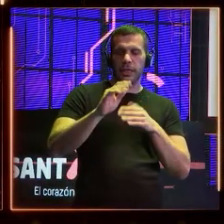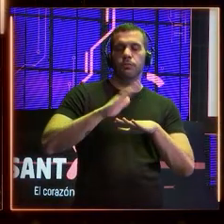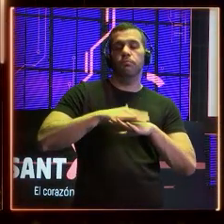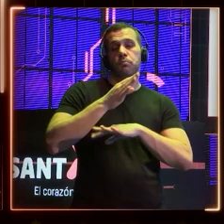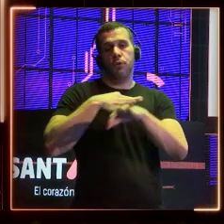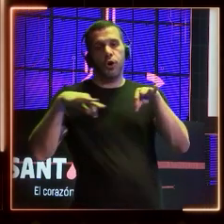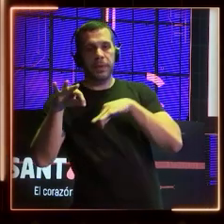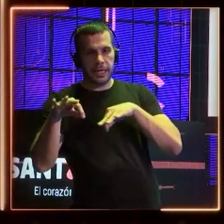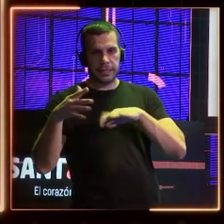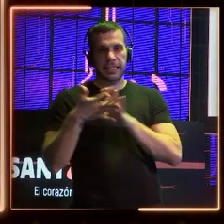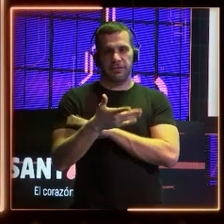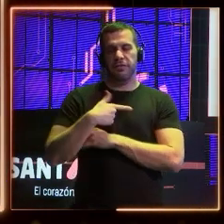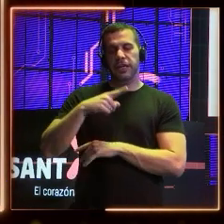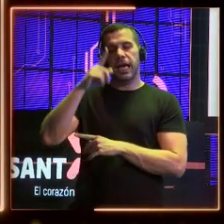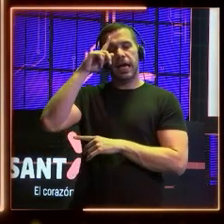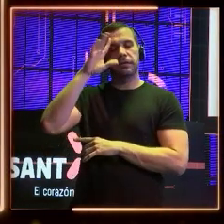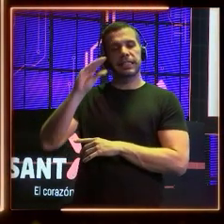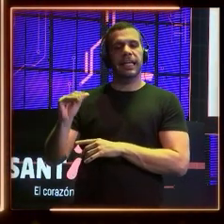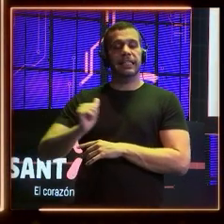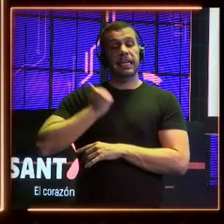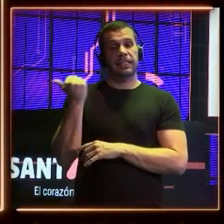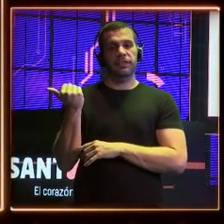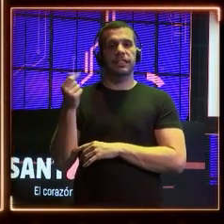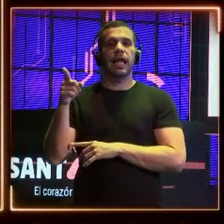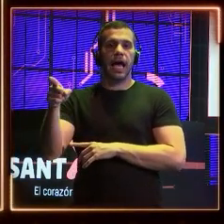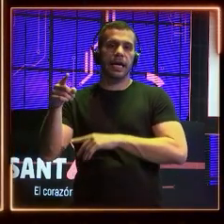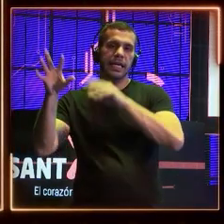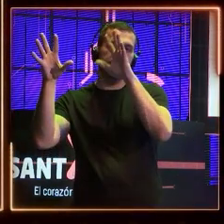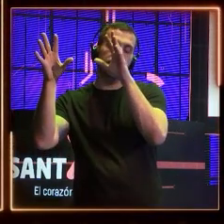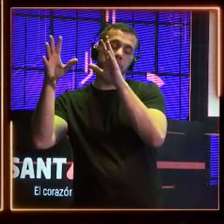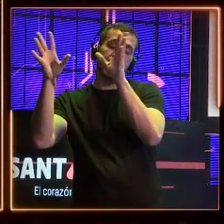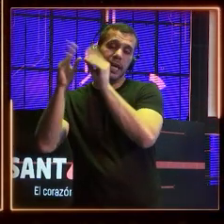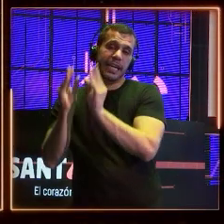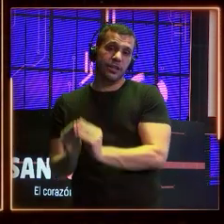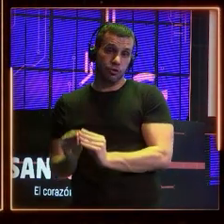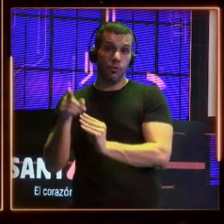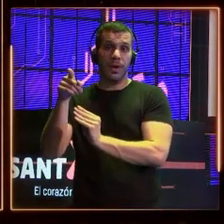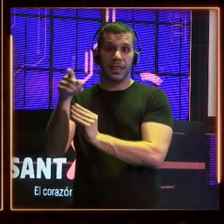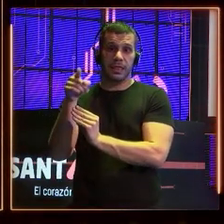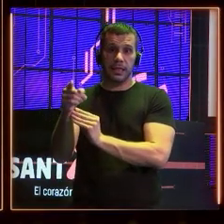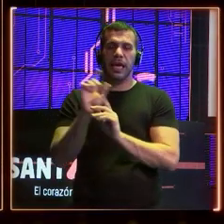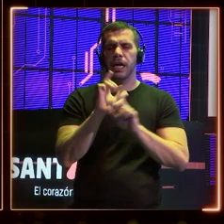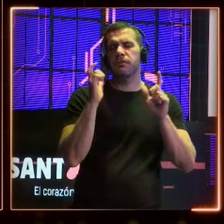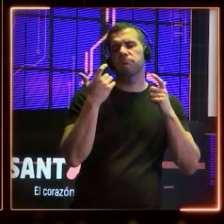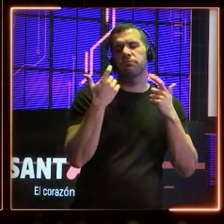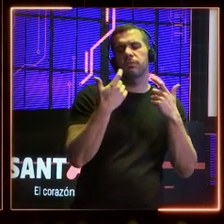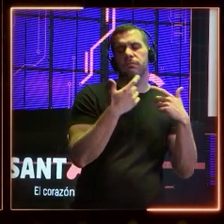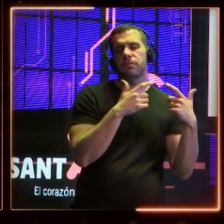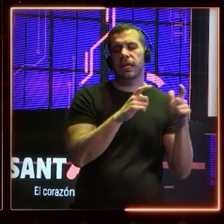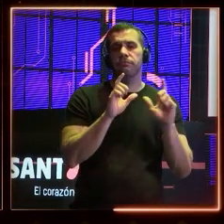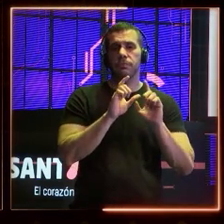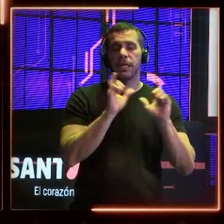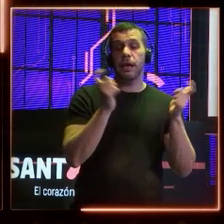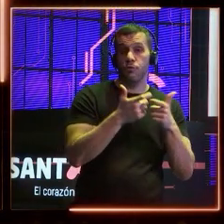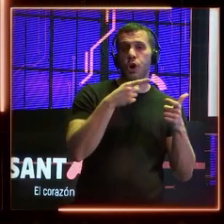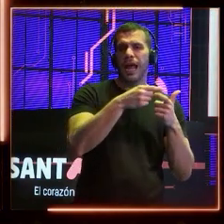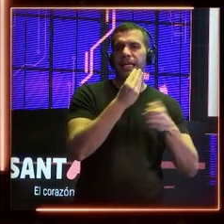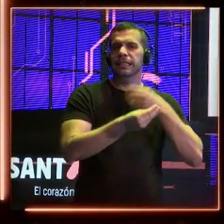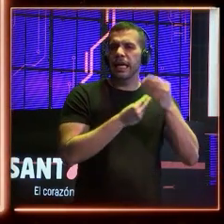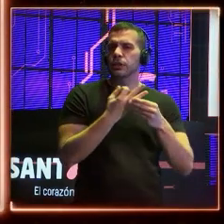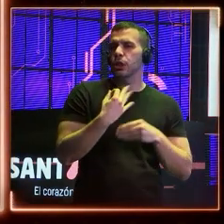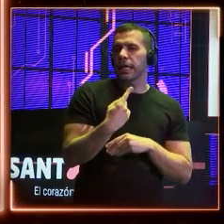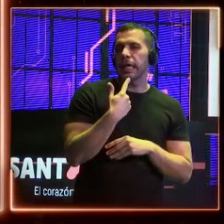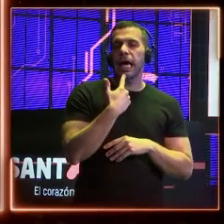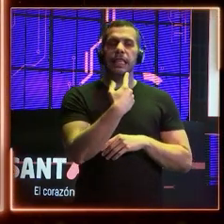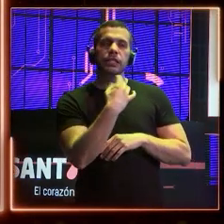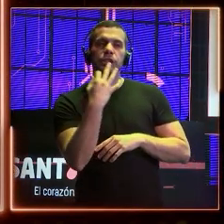hac la Inteligencia artificial es resumir qué ha sucedido en esa reunión una hora de reunión qué es lo que se dijo Cuáles son los puntos de acción Quién dijo qué